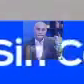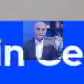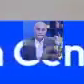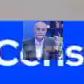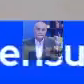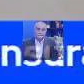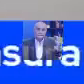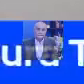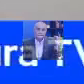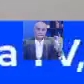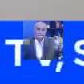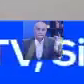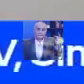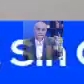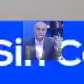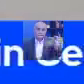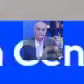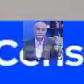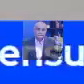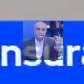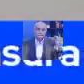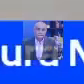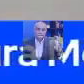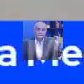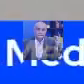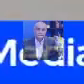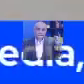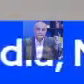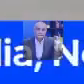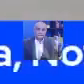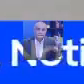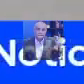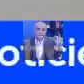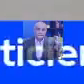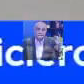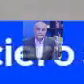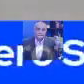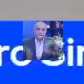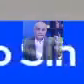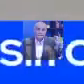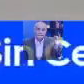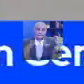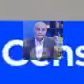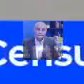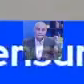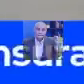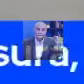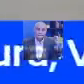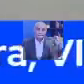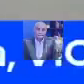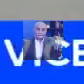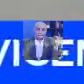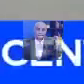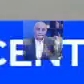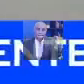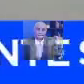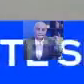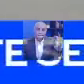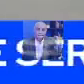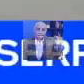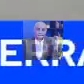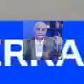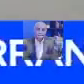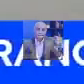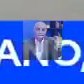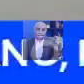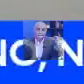estar. El New York Times no es la excepción, se ha puesto del lado del complejo militar industrial, en el caso de la guerra de Irak, se ha puesto